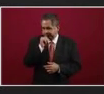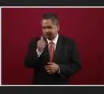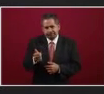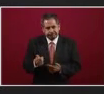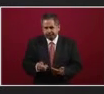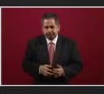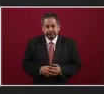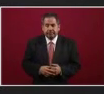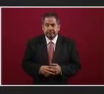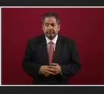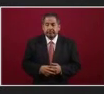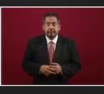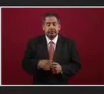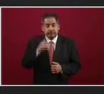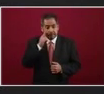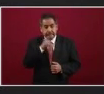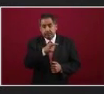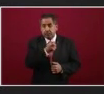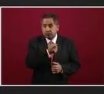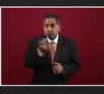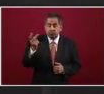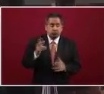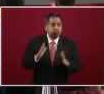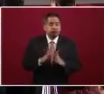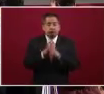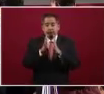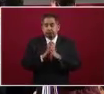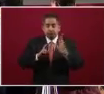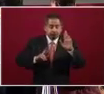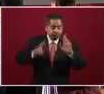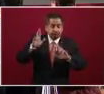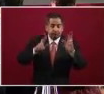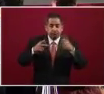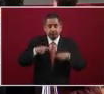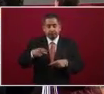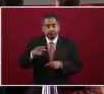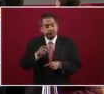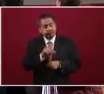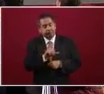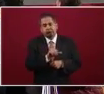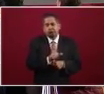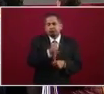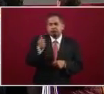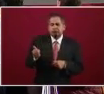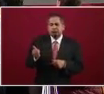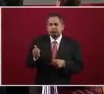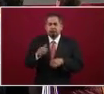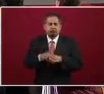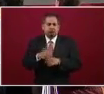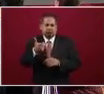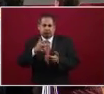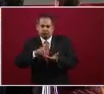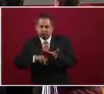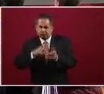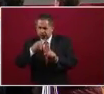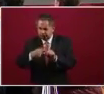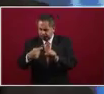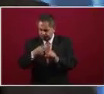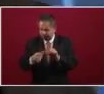embargo, destacar que sí hubo una gran participación de la ciudadanía en aquellos segmentos de precio medio y a